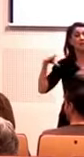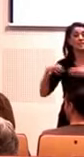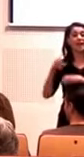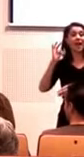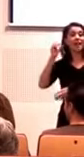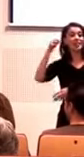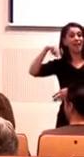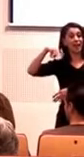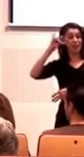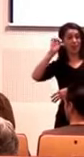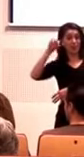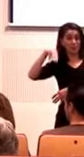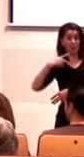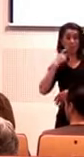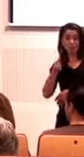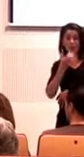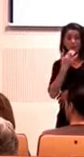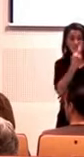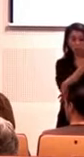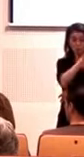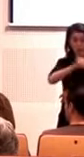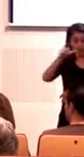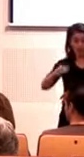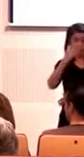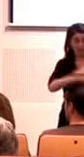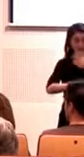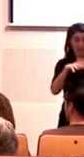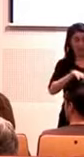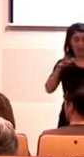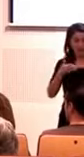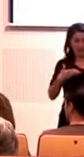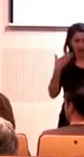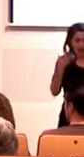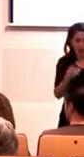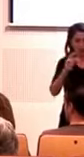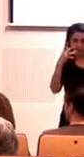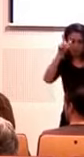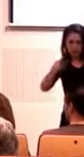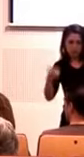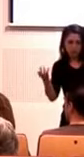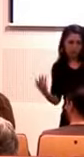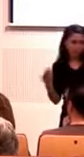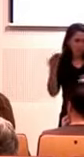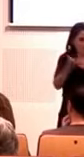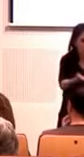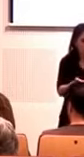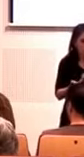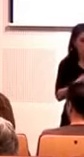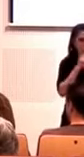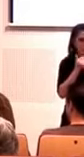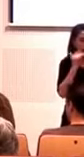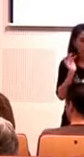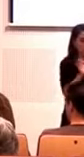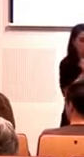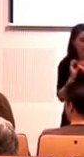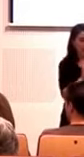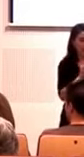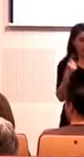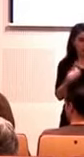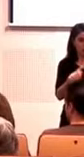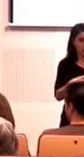dos personas con una gran discapacidad para que alguien pudiera ayudar a poder mantener una relación de algún tipo